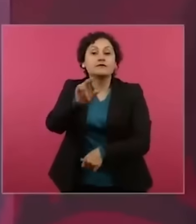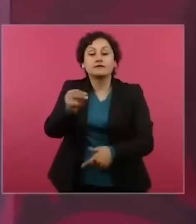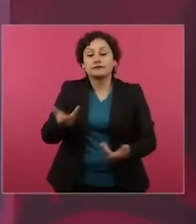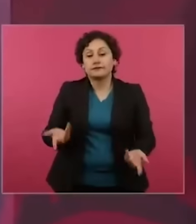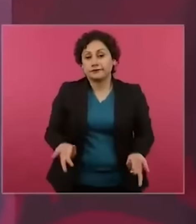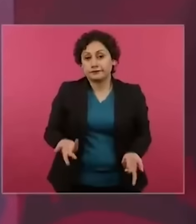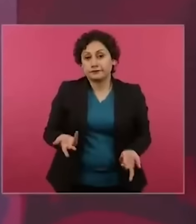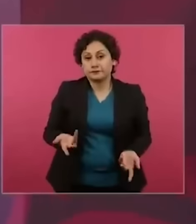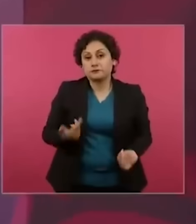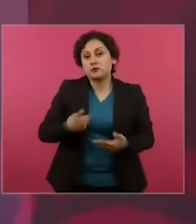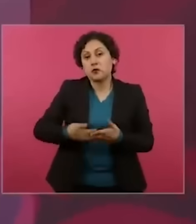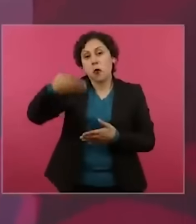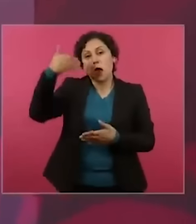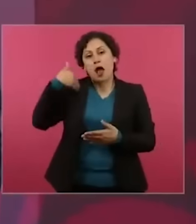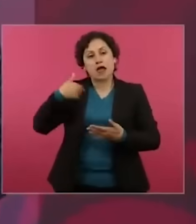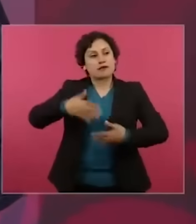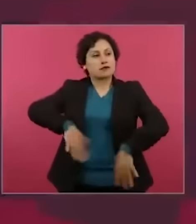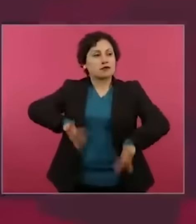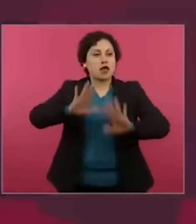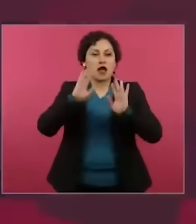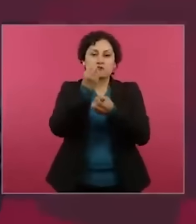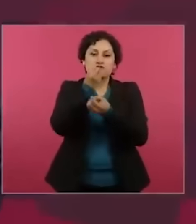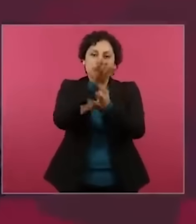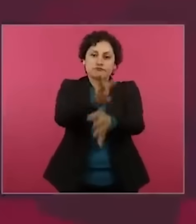lo dicho, dicho está, sí.